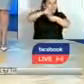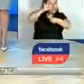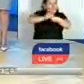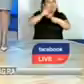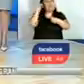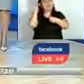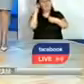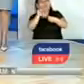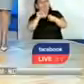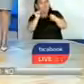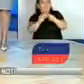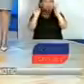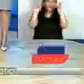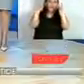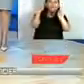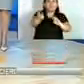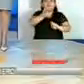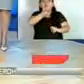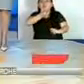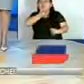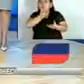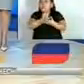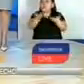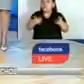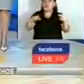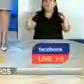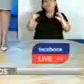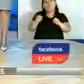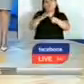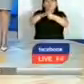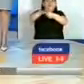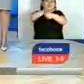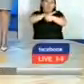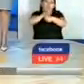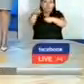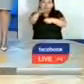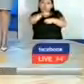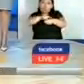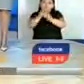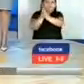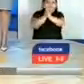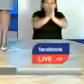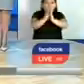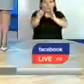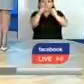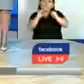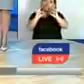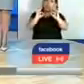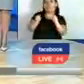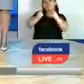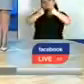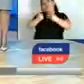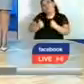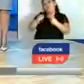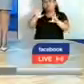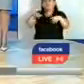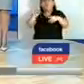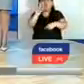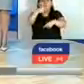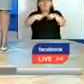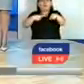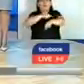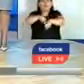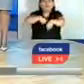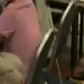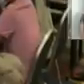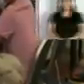parte de la cobertura informativa de Noticiero Hechos. También el tema de la pandemia. Así es que le pedimos a usted que se acomode porque tenemos 1 hora con 30 minutos de información. Vamos